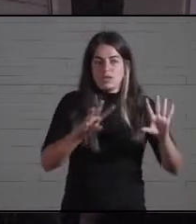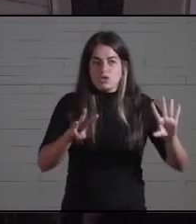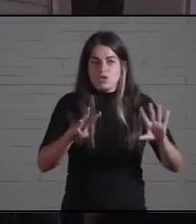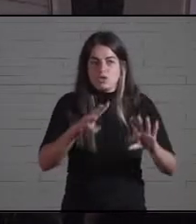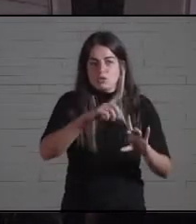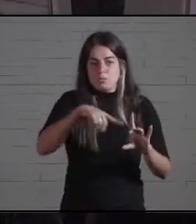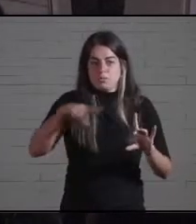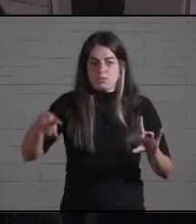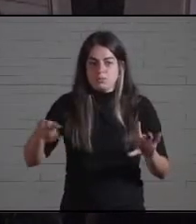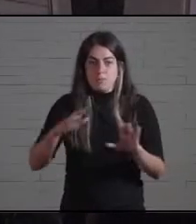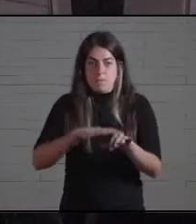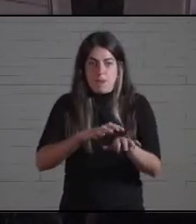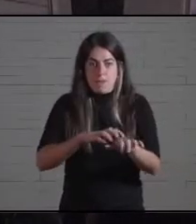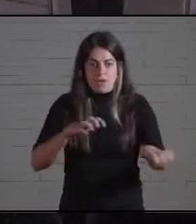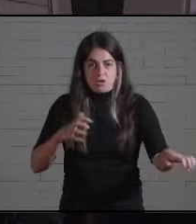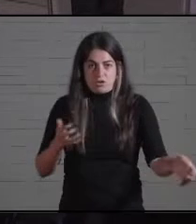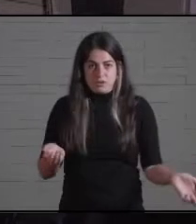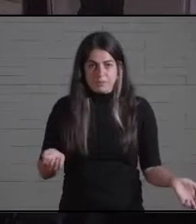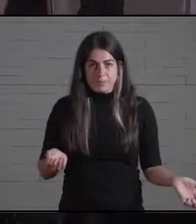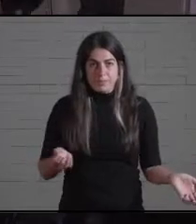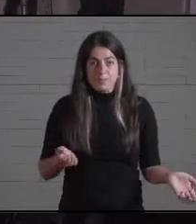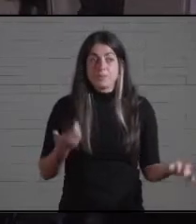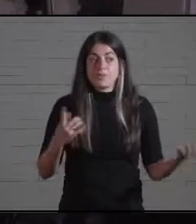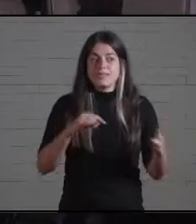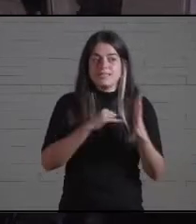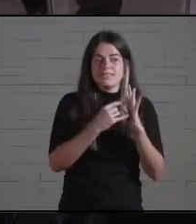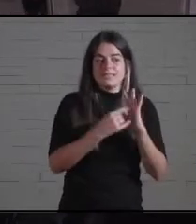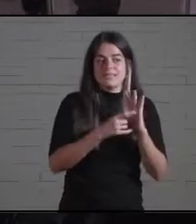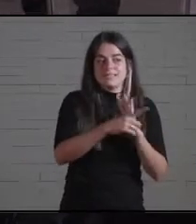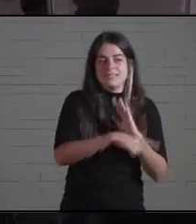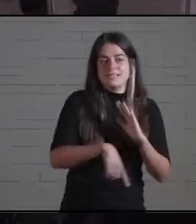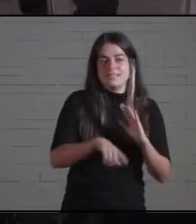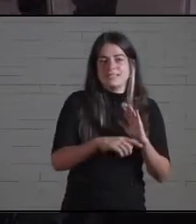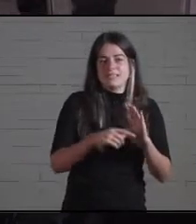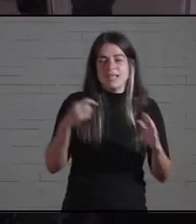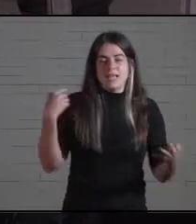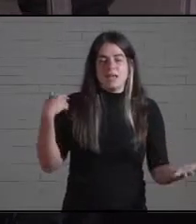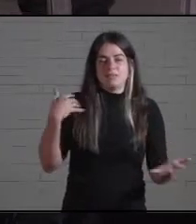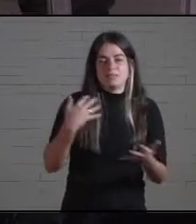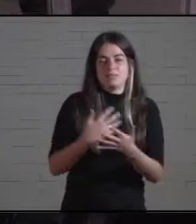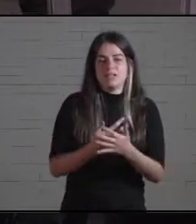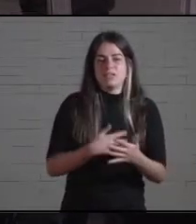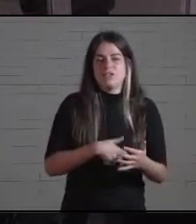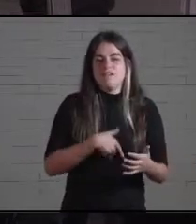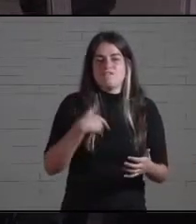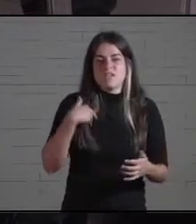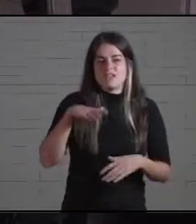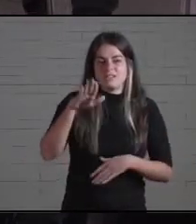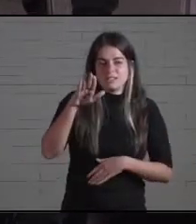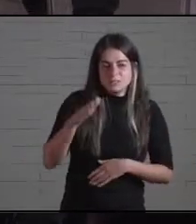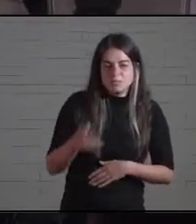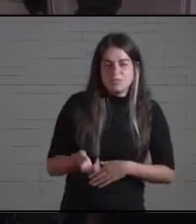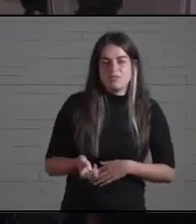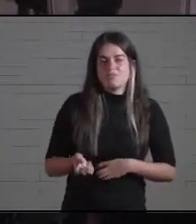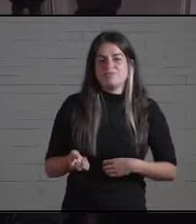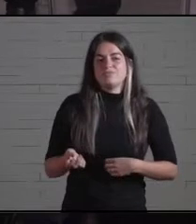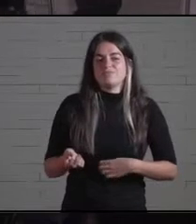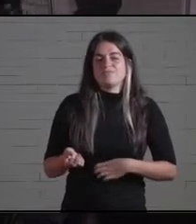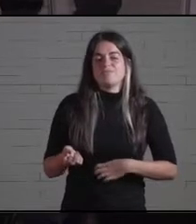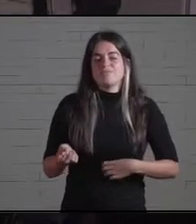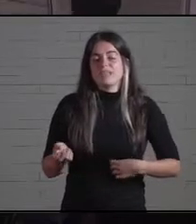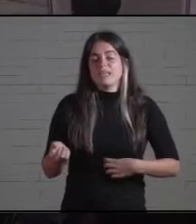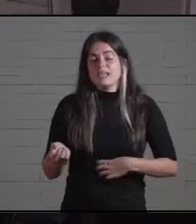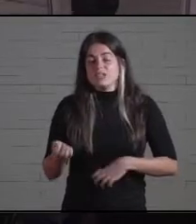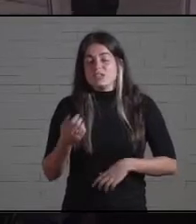mayoría. Claro, este era un sistema que venía del franquismo, que no se optó